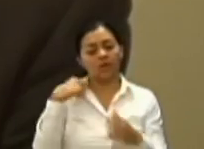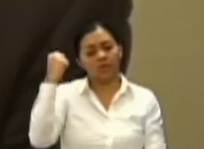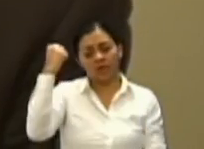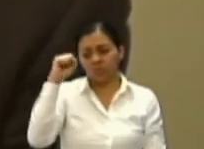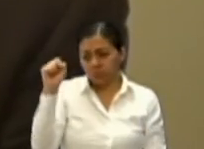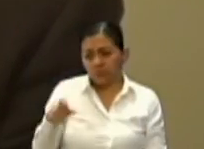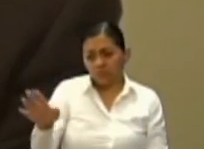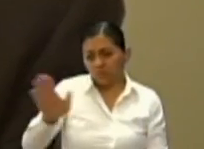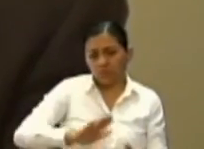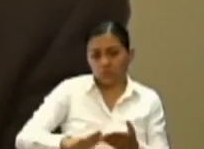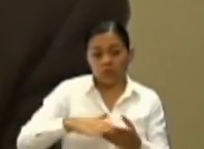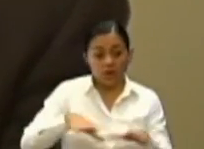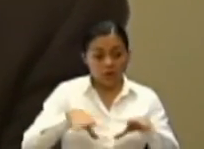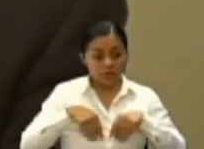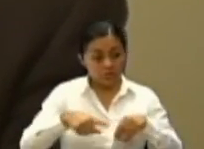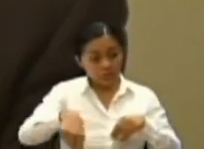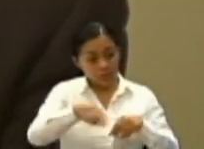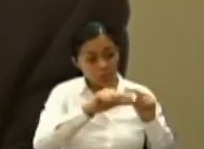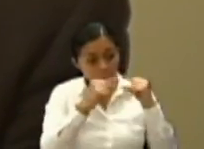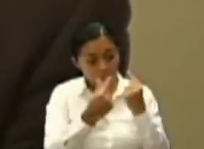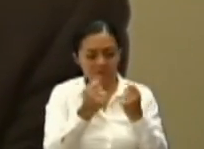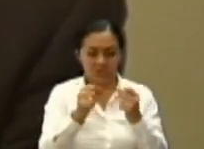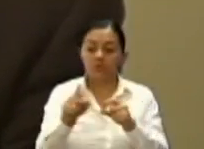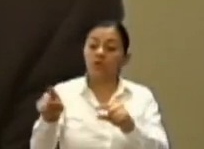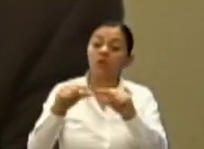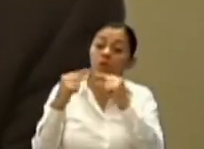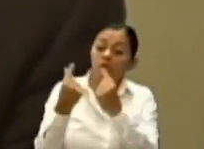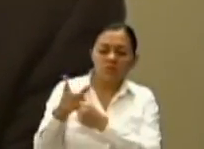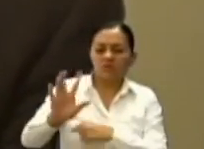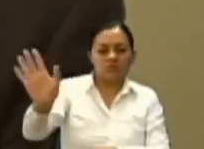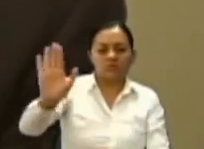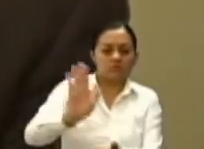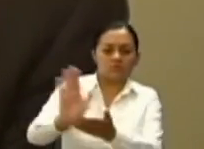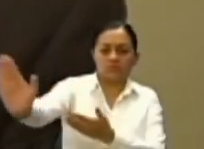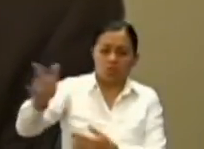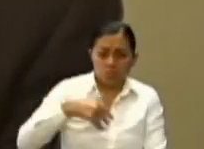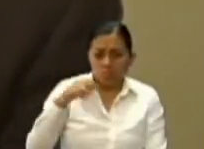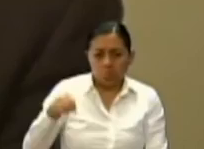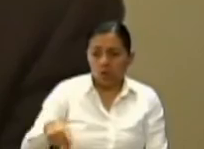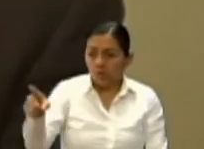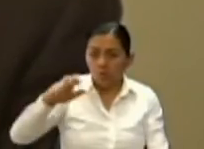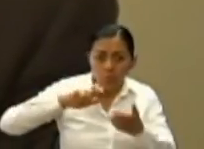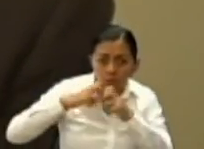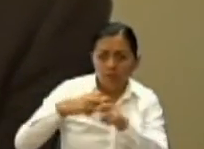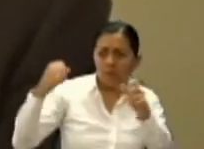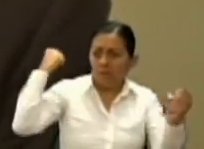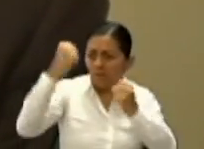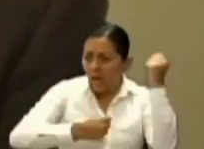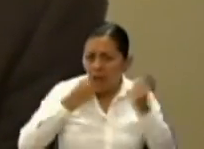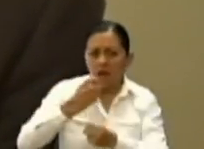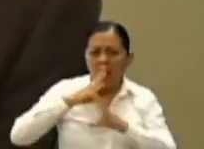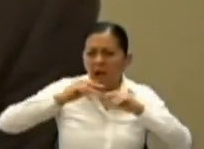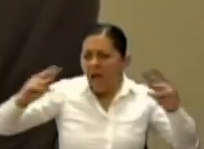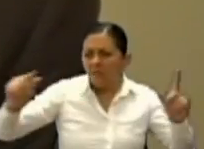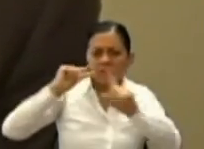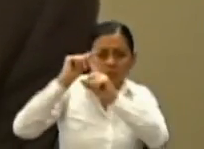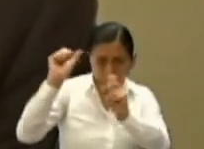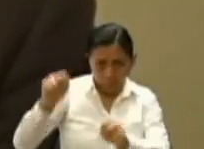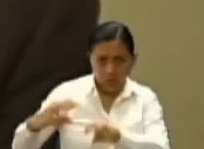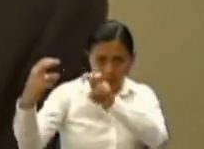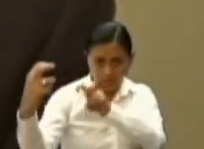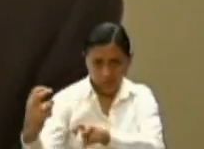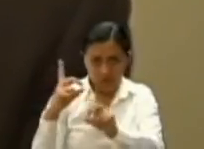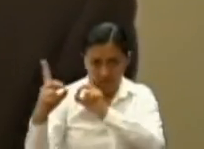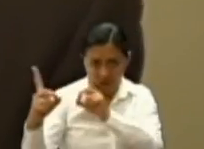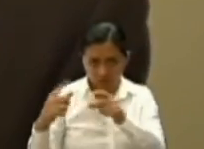aceptar o no ciertas partes al diálogo eso que han agredido mentido etcétera pues no cabe ningún diálogo cabe